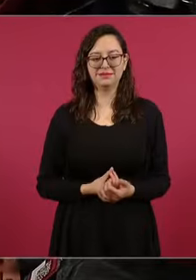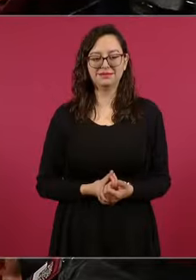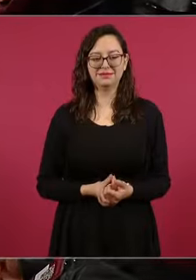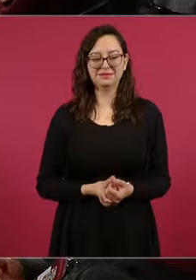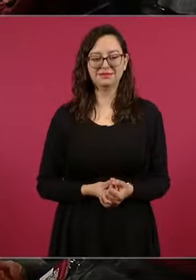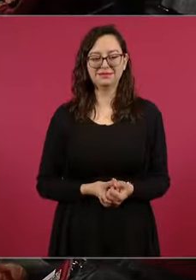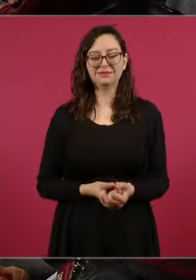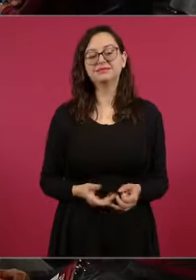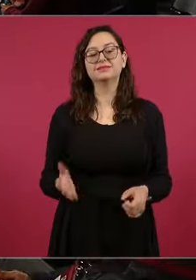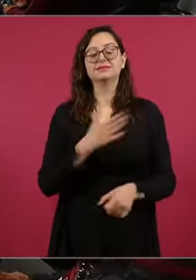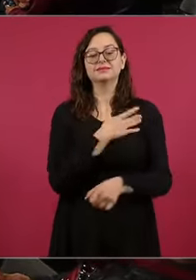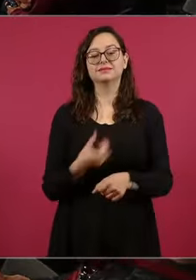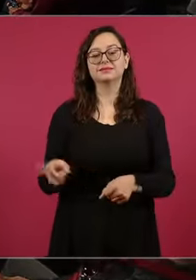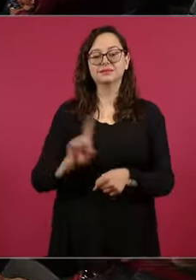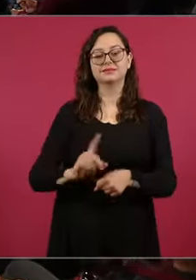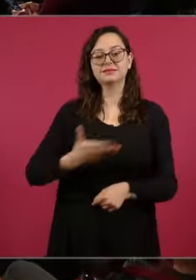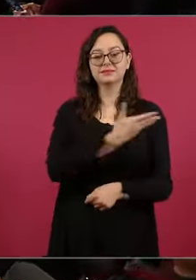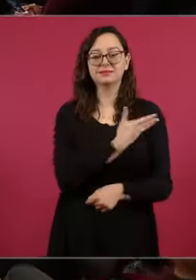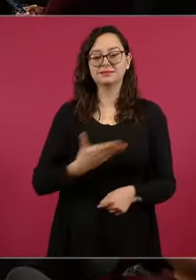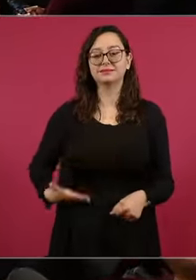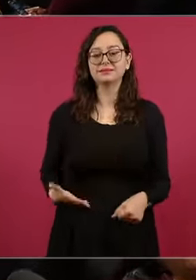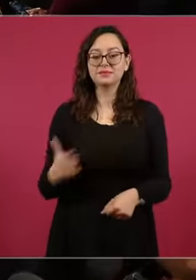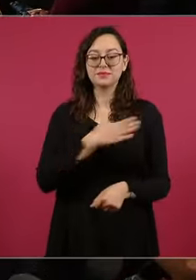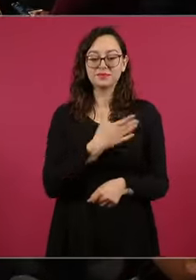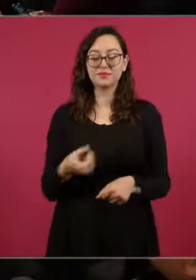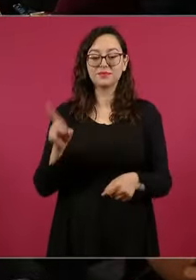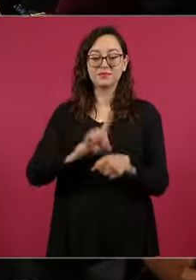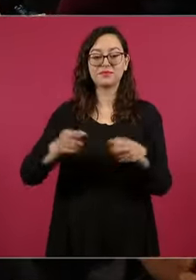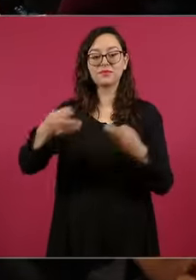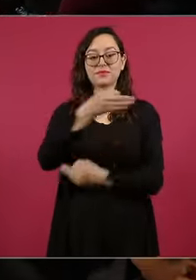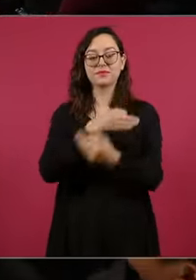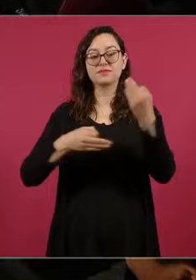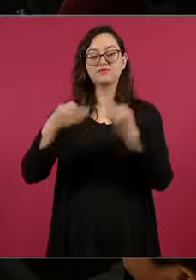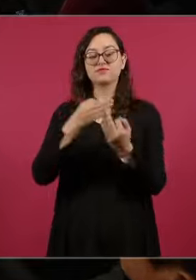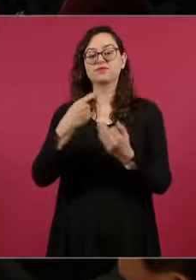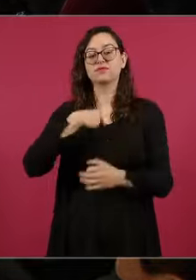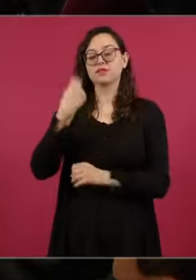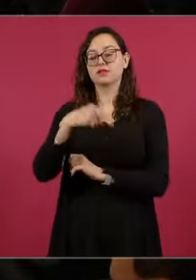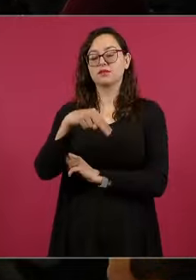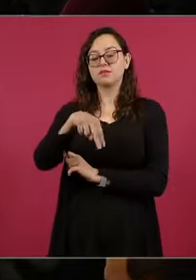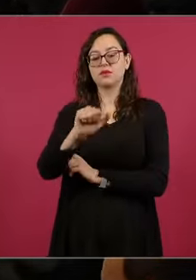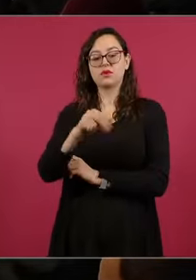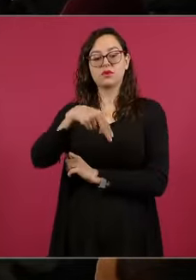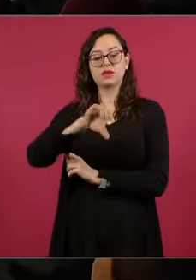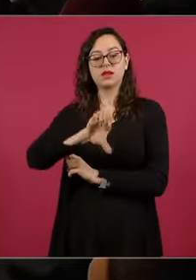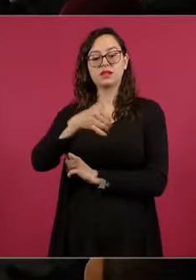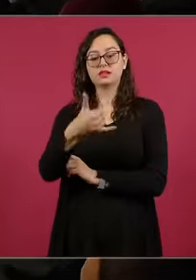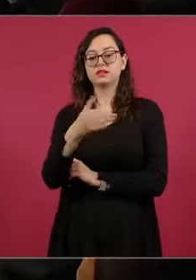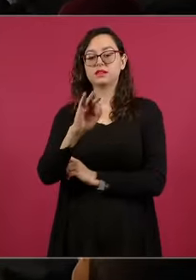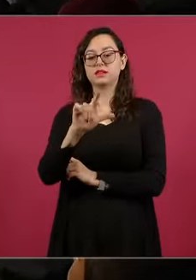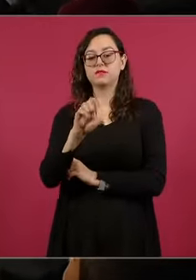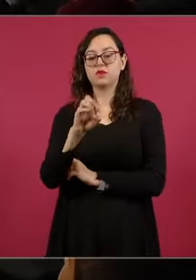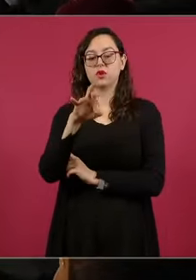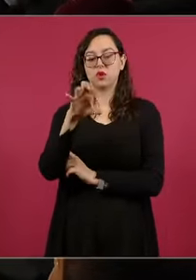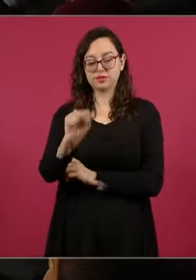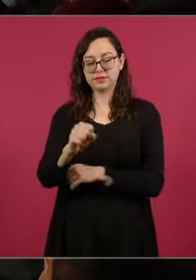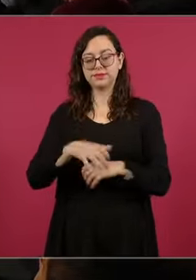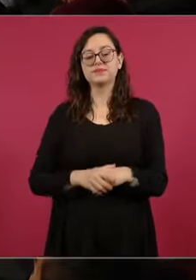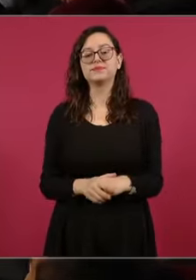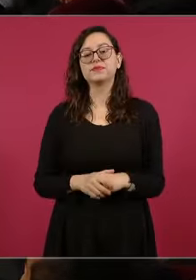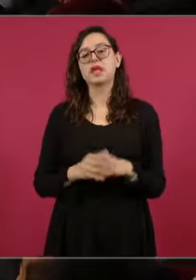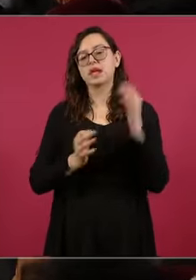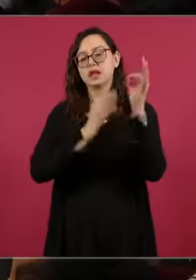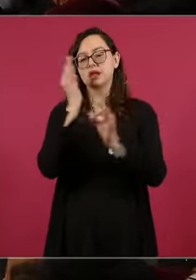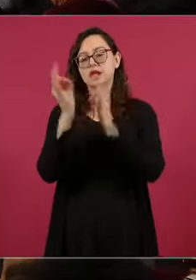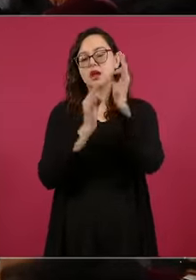Buenos días, presidente. Buenos días a todas y a todos. Nancy Flores, de la revista Contralínea. Presidente, en materia de combate a la